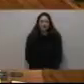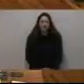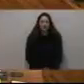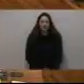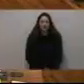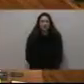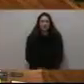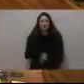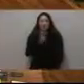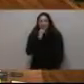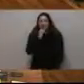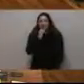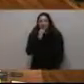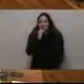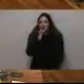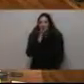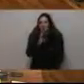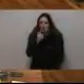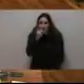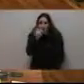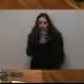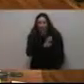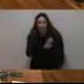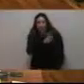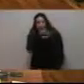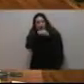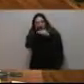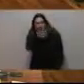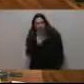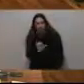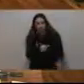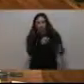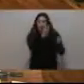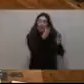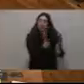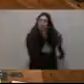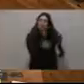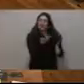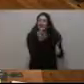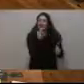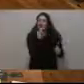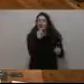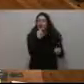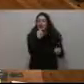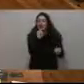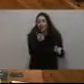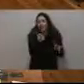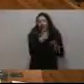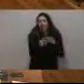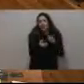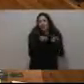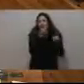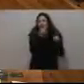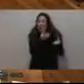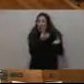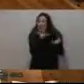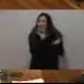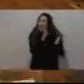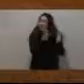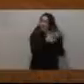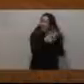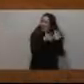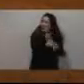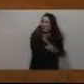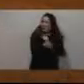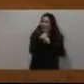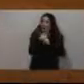Bueno, mire, señora Ramos, ya que usted se remite a lo comentado o explicitado en